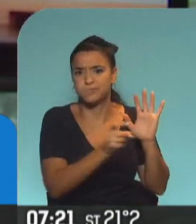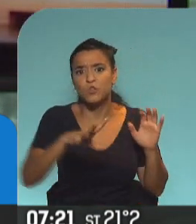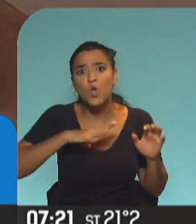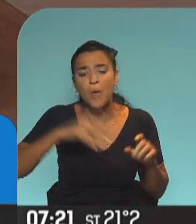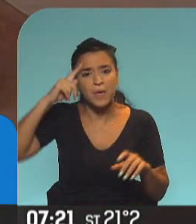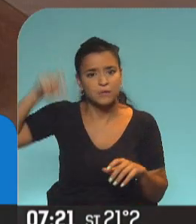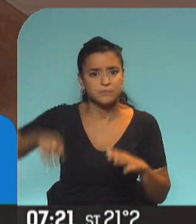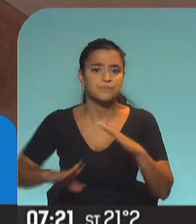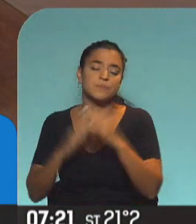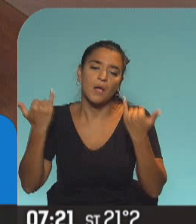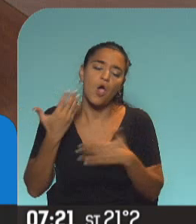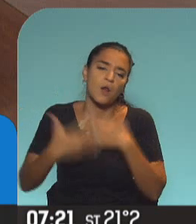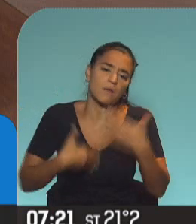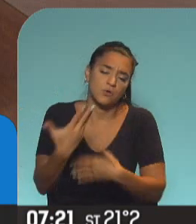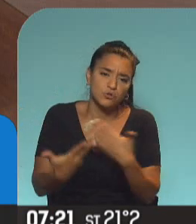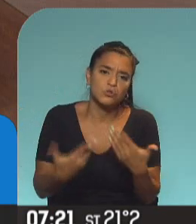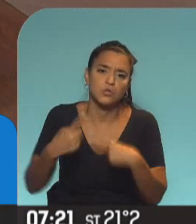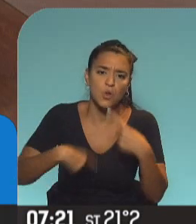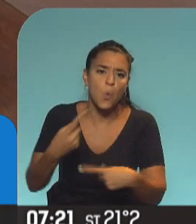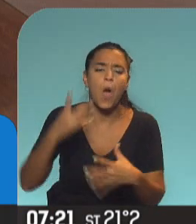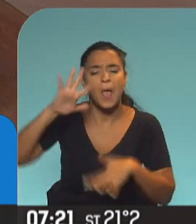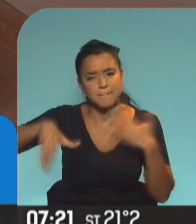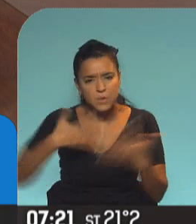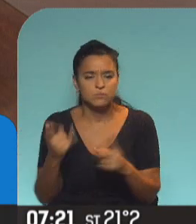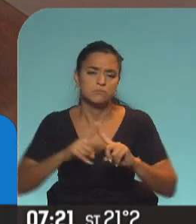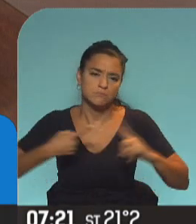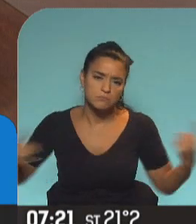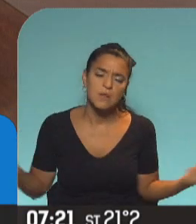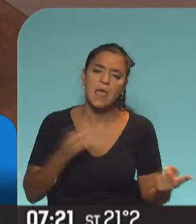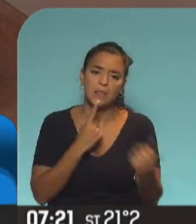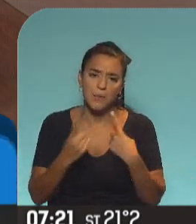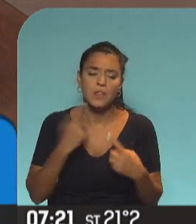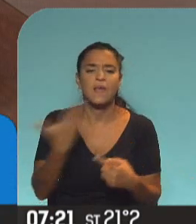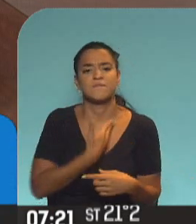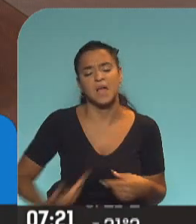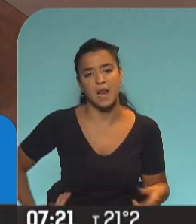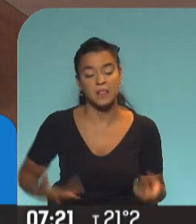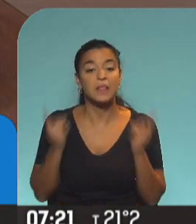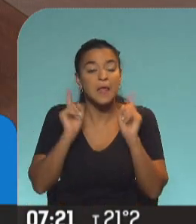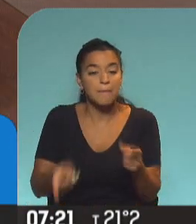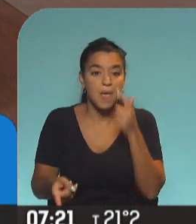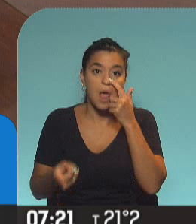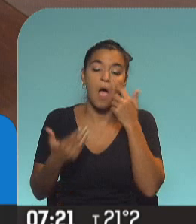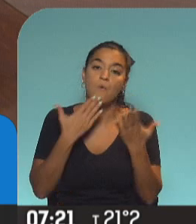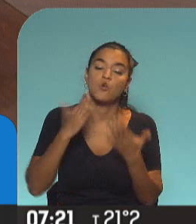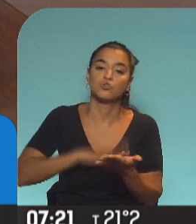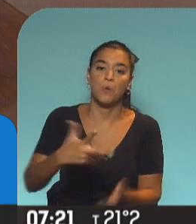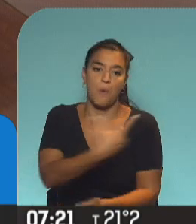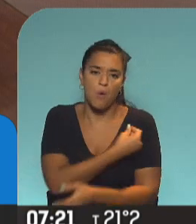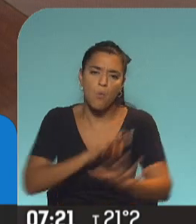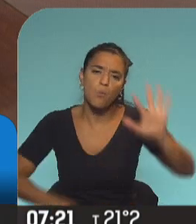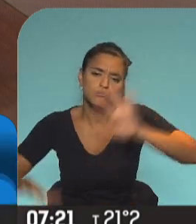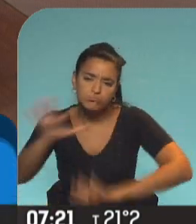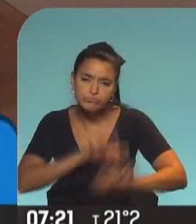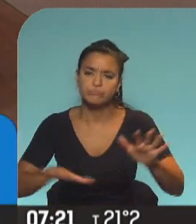la Corte. Van a seguir las repercusiones de esta extensa entrevista que dio el presidente Alberto Fernández, porque habló también de las vacunas, de los operativos, de